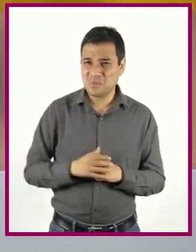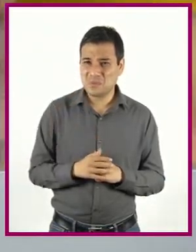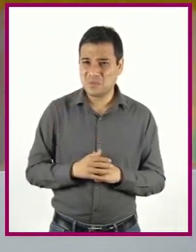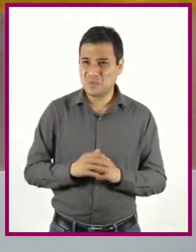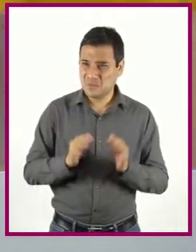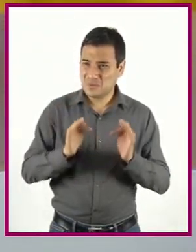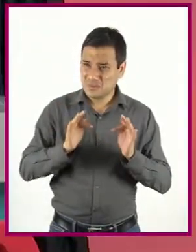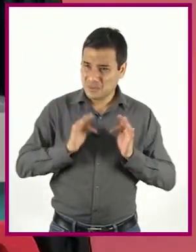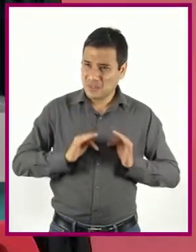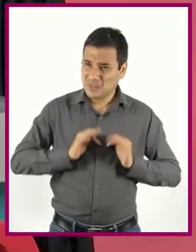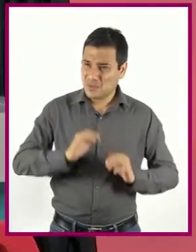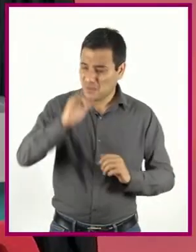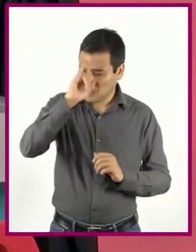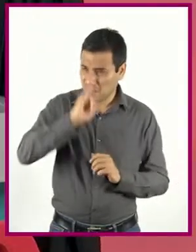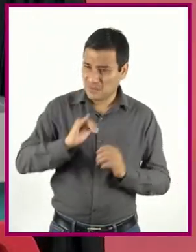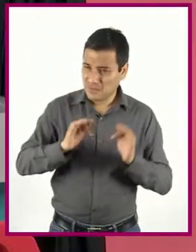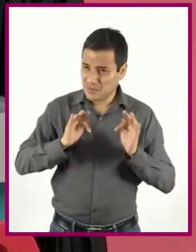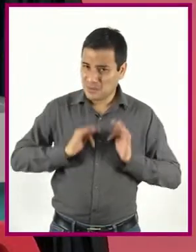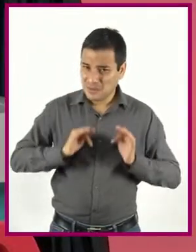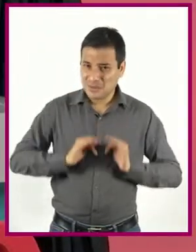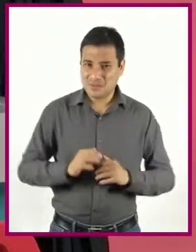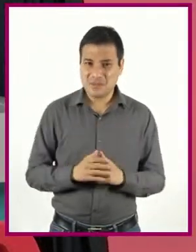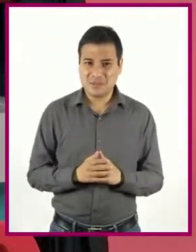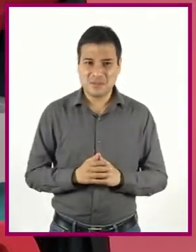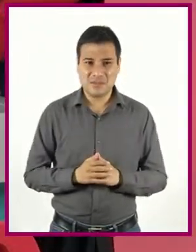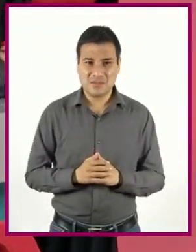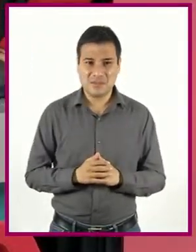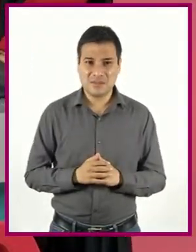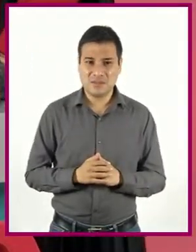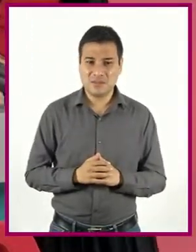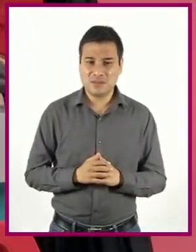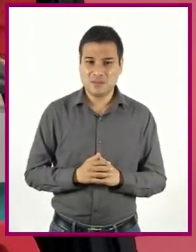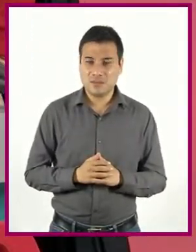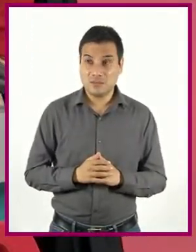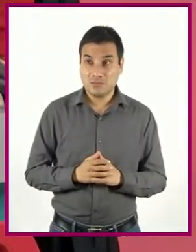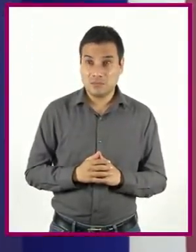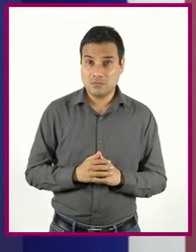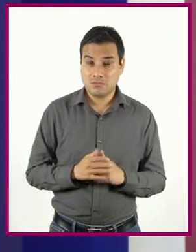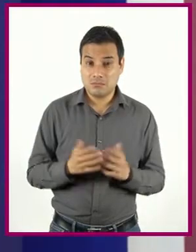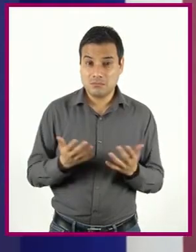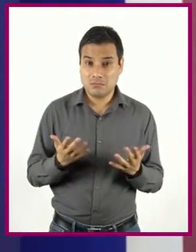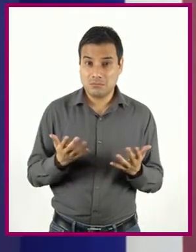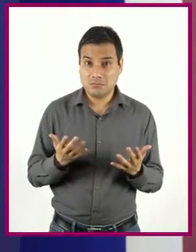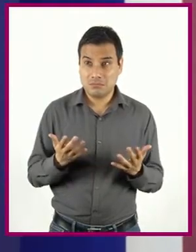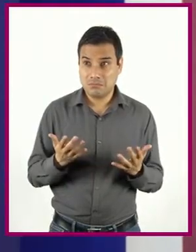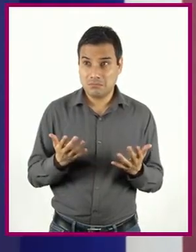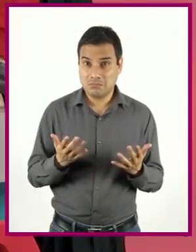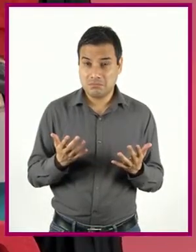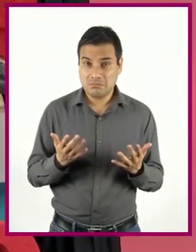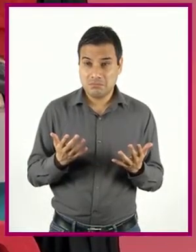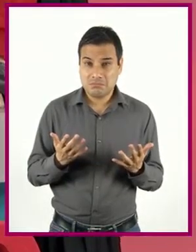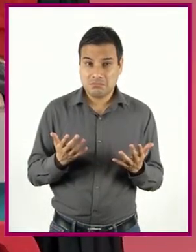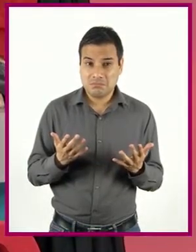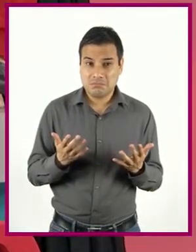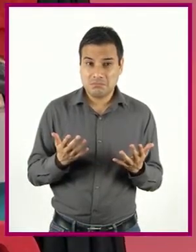¡Gemelito lindo! ¡Ay, ay, ay! ¡Ay, ay, ay! ¡Hay algo en lo que ellos nos podrán hacer! ¡No podrán hacer nada! ¡En las